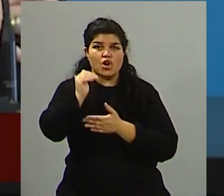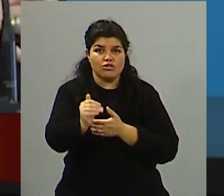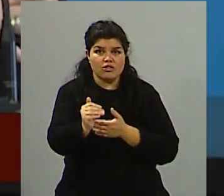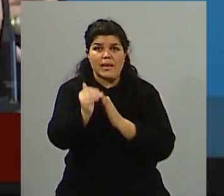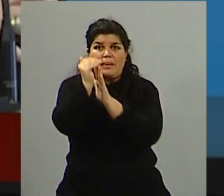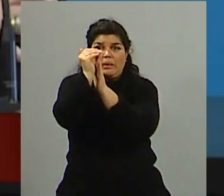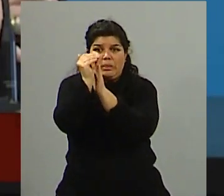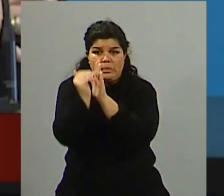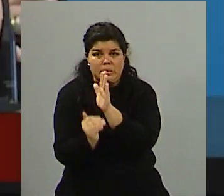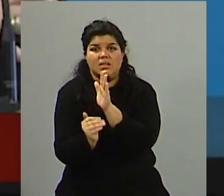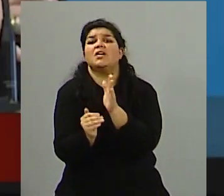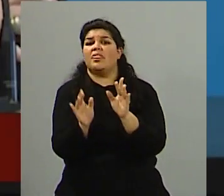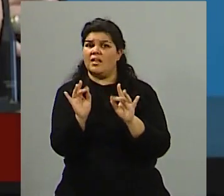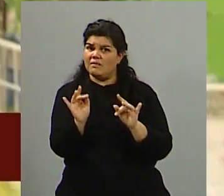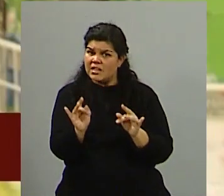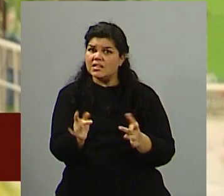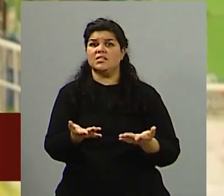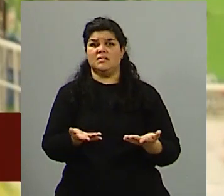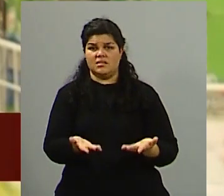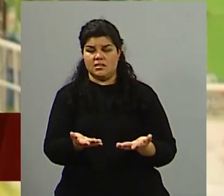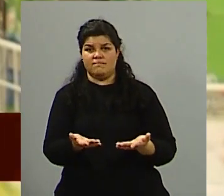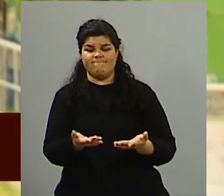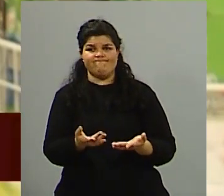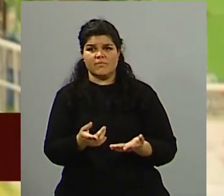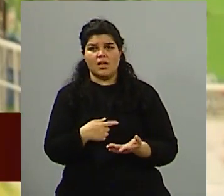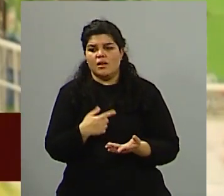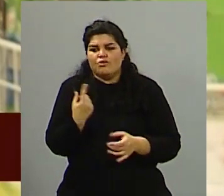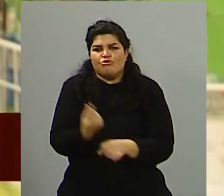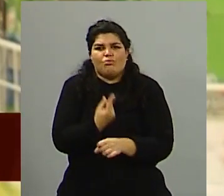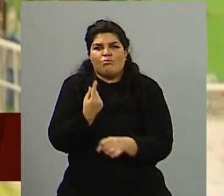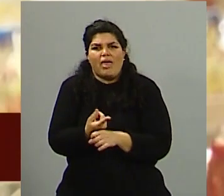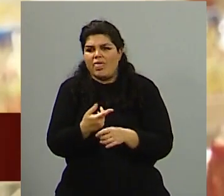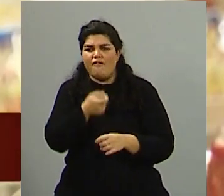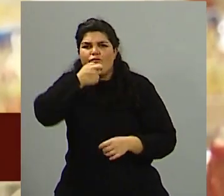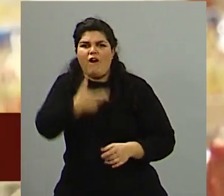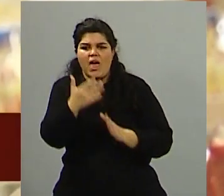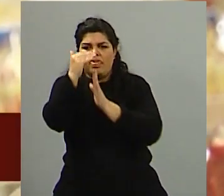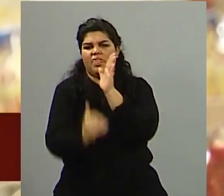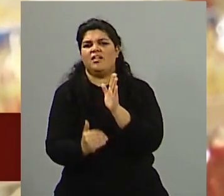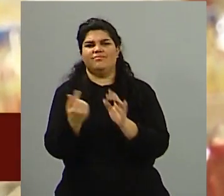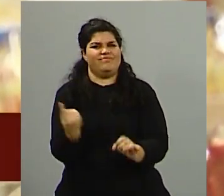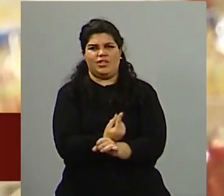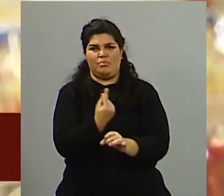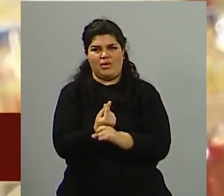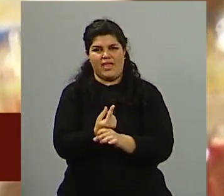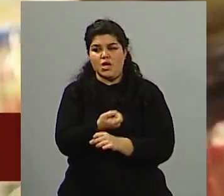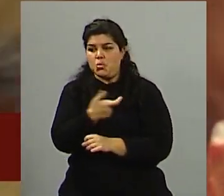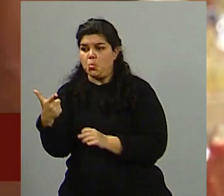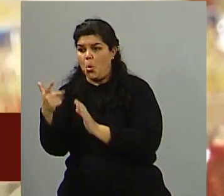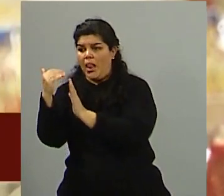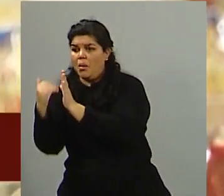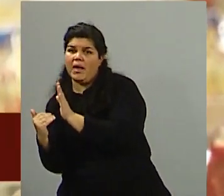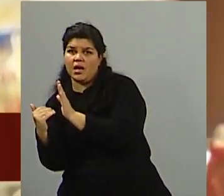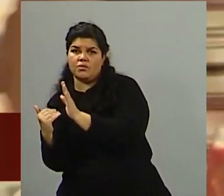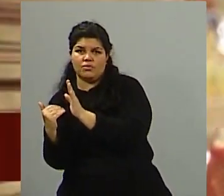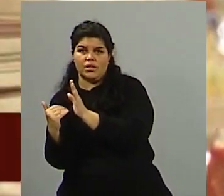grande y ajustar las cuentas cuando ya todos estamos muy ajustados, porque a nadie nos sobra nada a fin de mes, y decirte que encima vas a tener que ganar menos, es un problema bastante